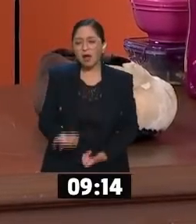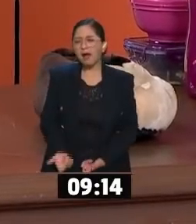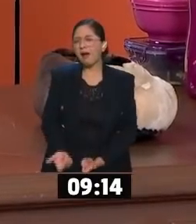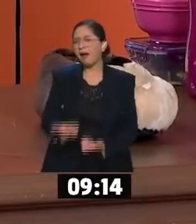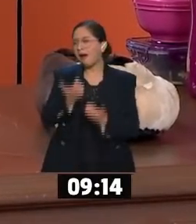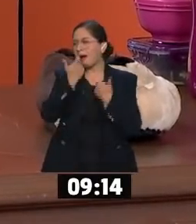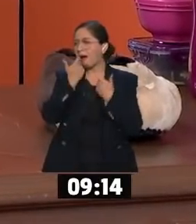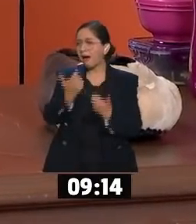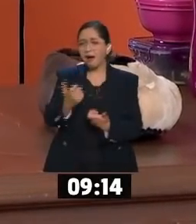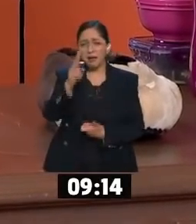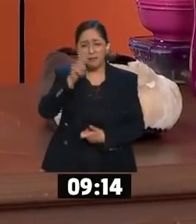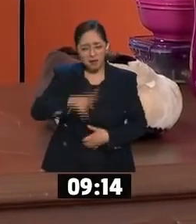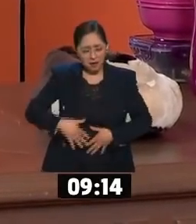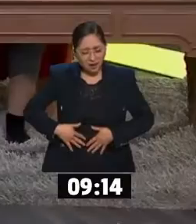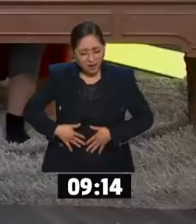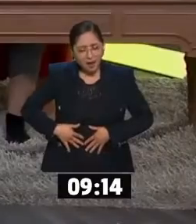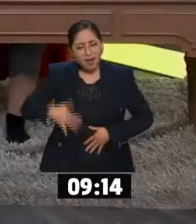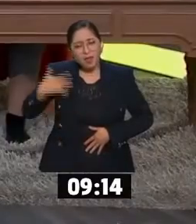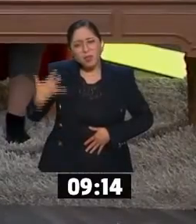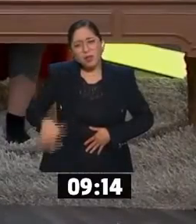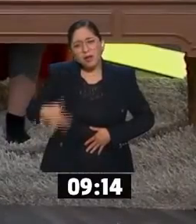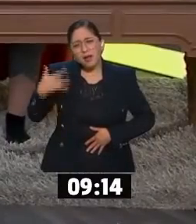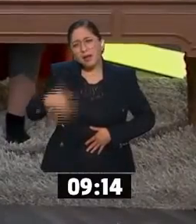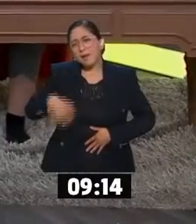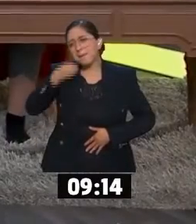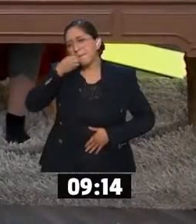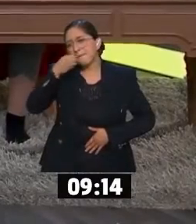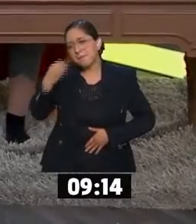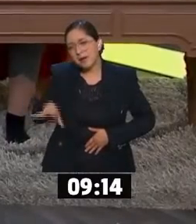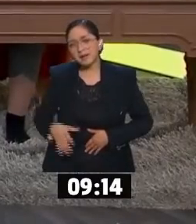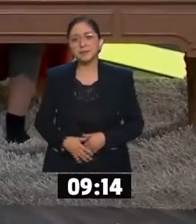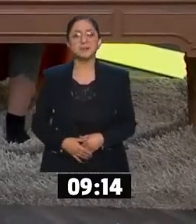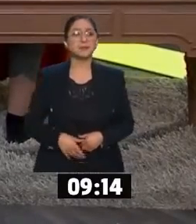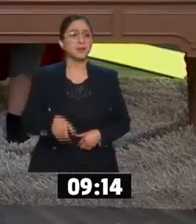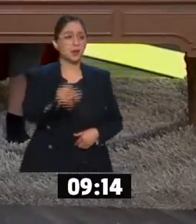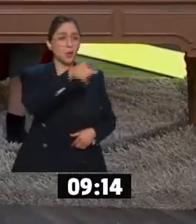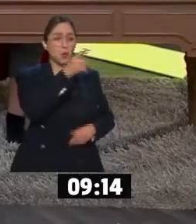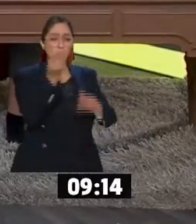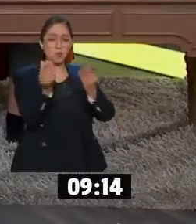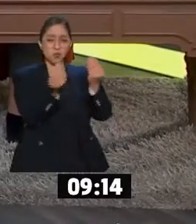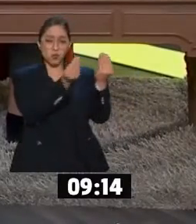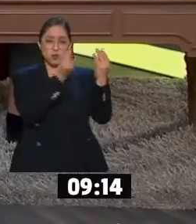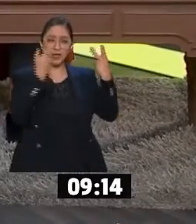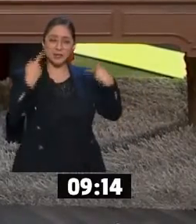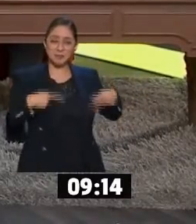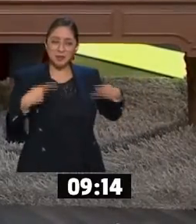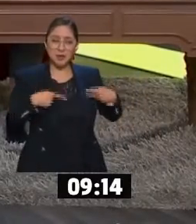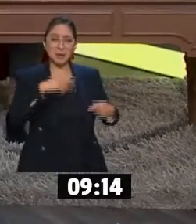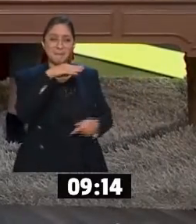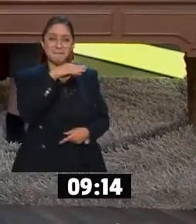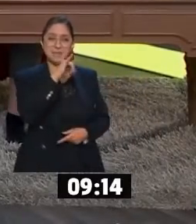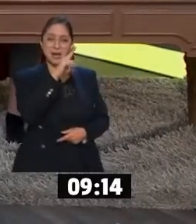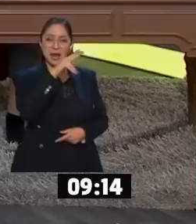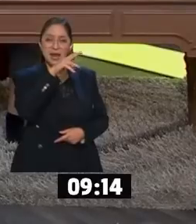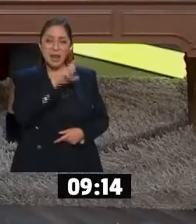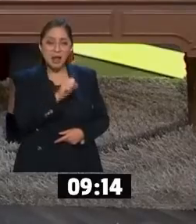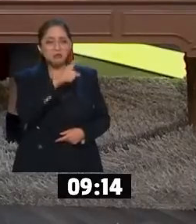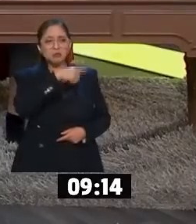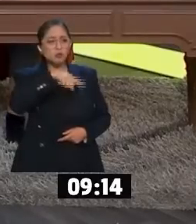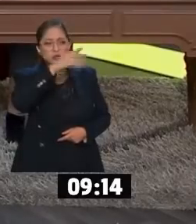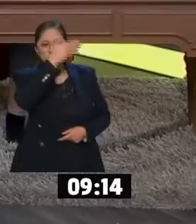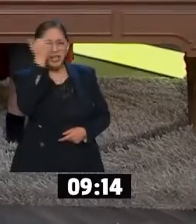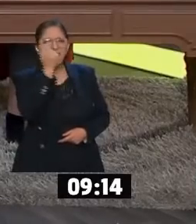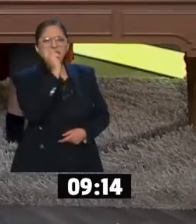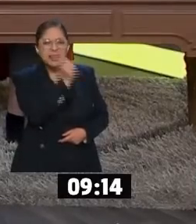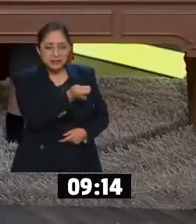dolió. ¡Qué maravilla! hay miles de millennials que no saben nada de lo que acaba usted de Pero decir. señor. busquen, googleen Familia Burrón y